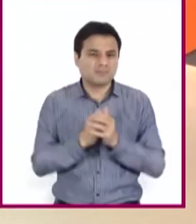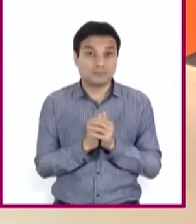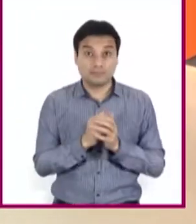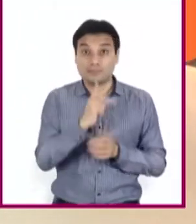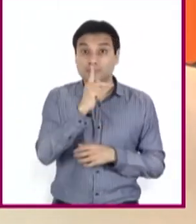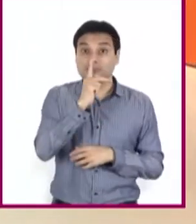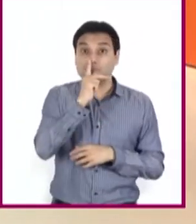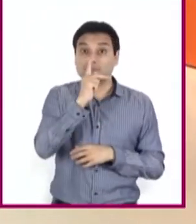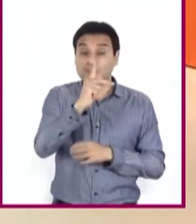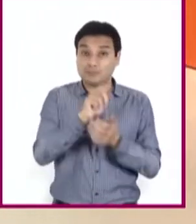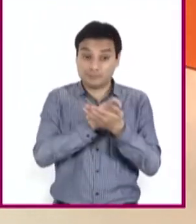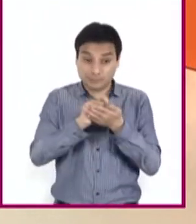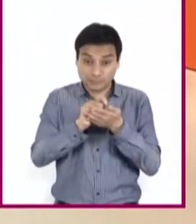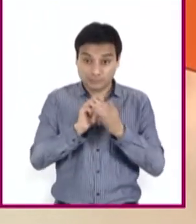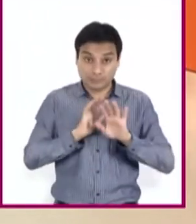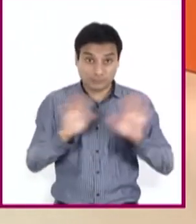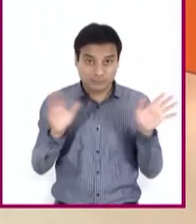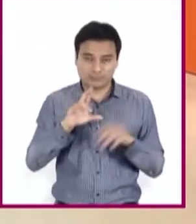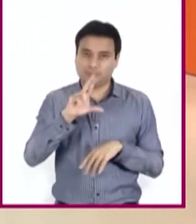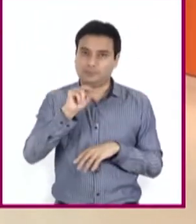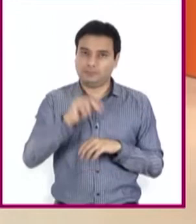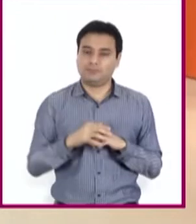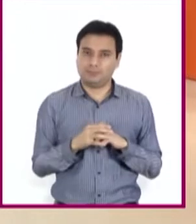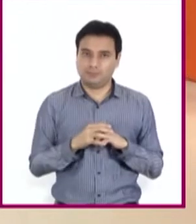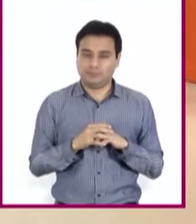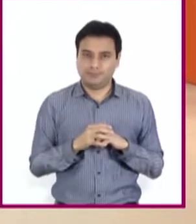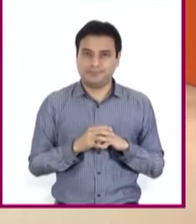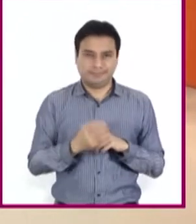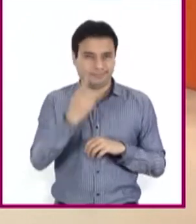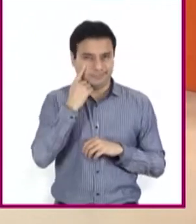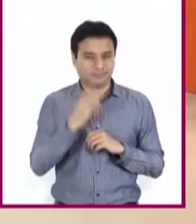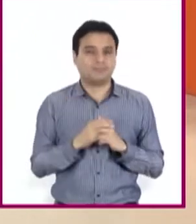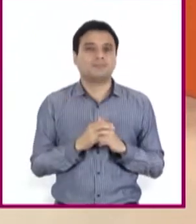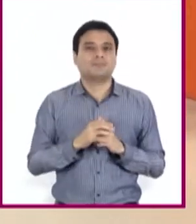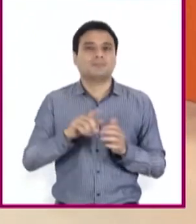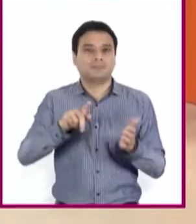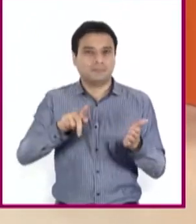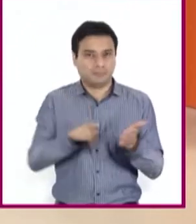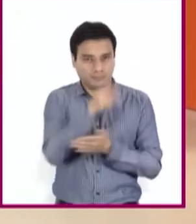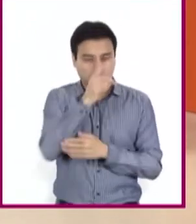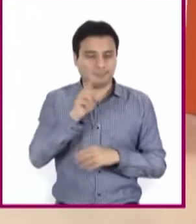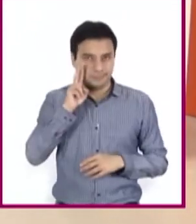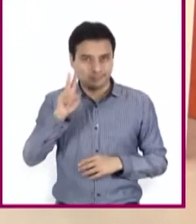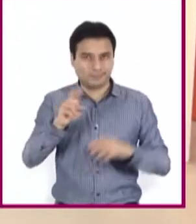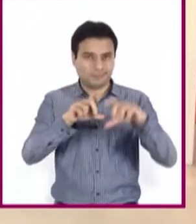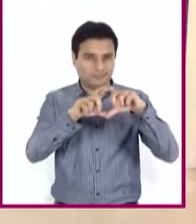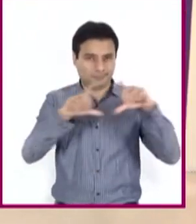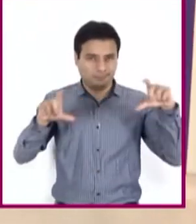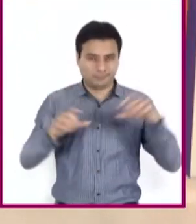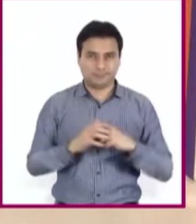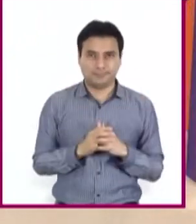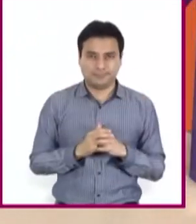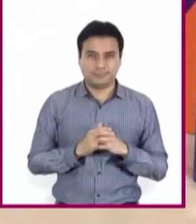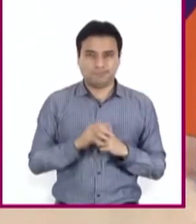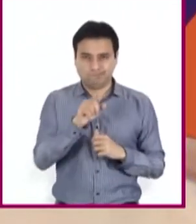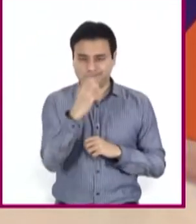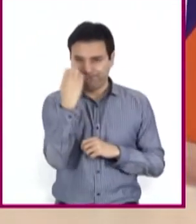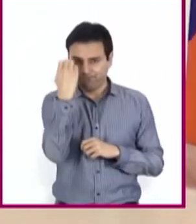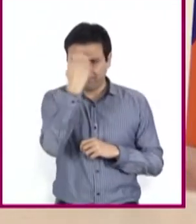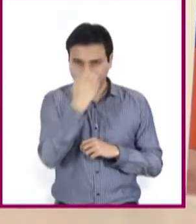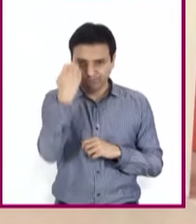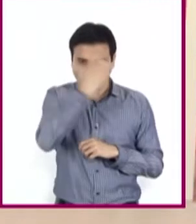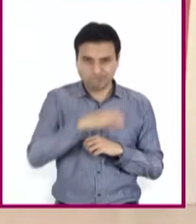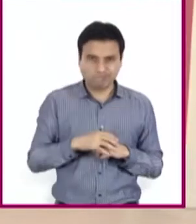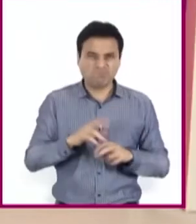identificar qué información subrayar. Para ello, regresemos al fragmento del texto que leímos para identificar